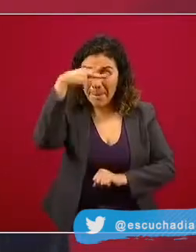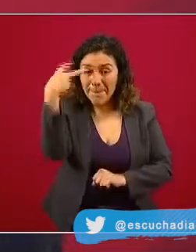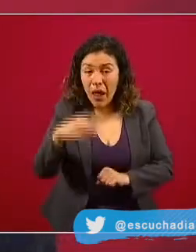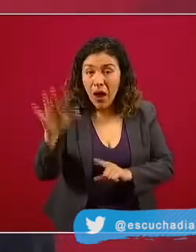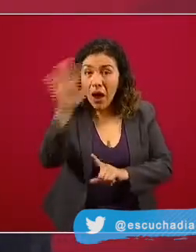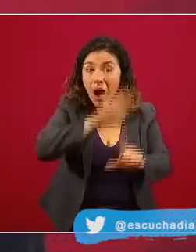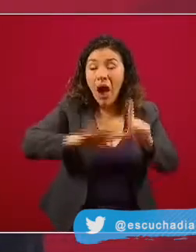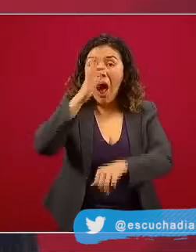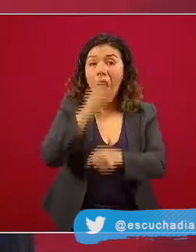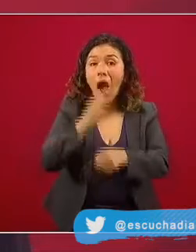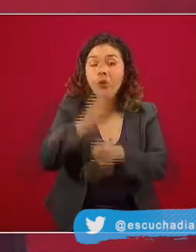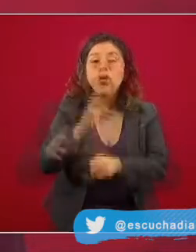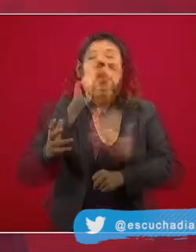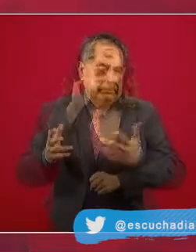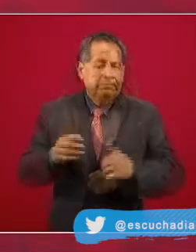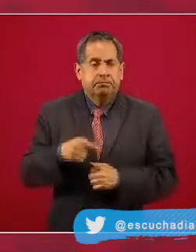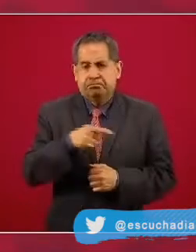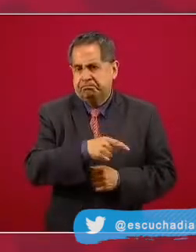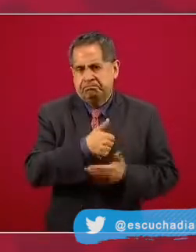de casos.